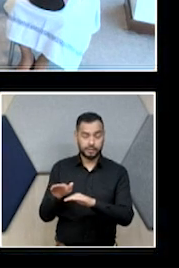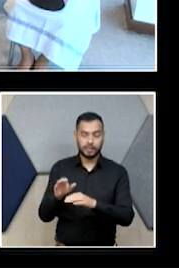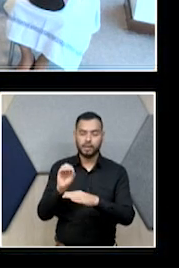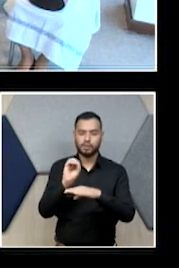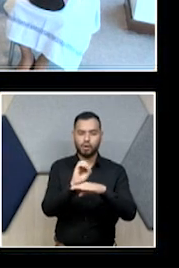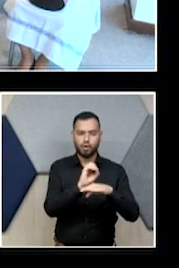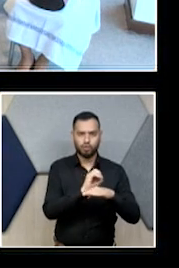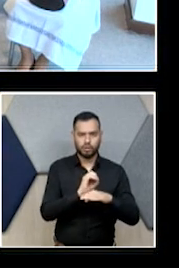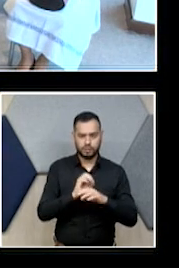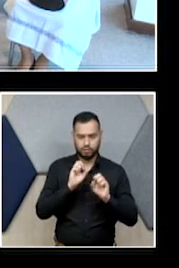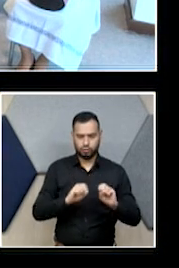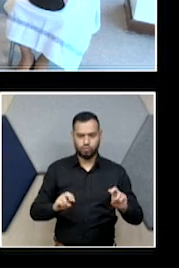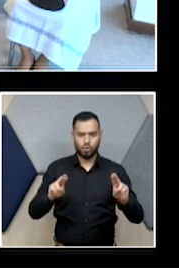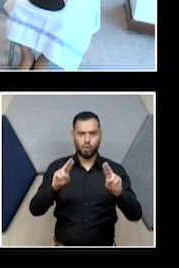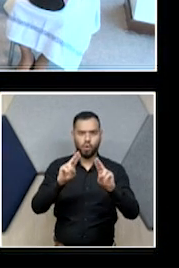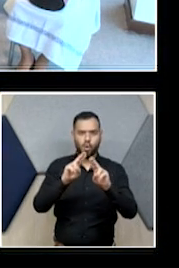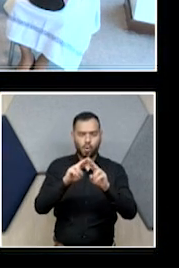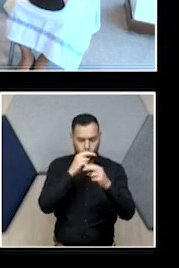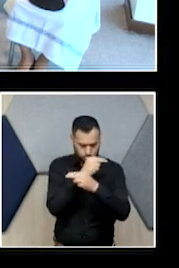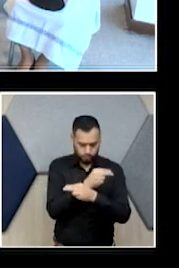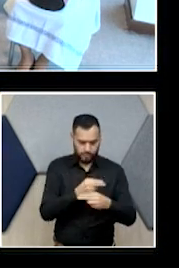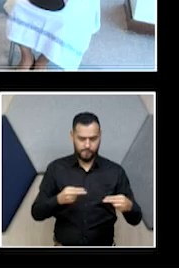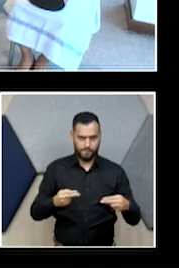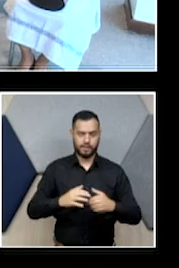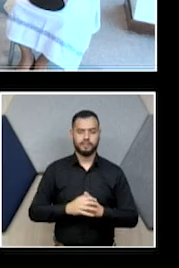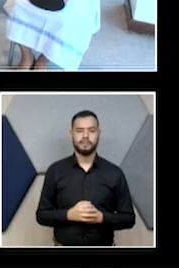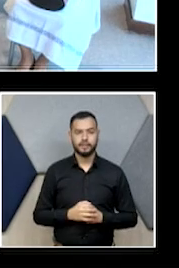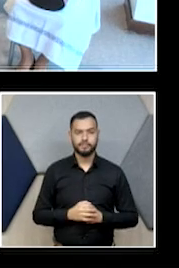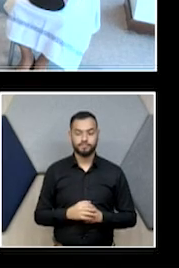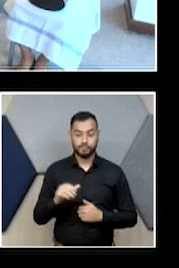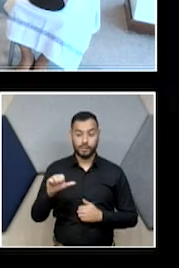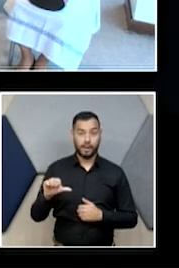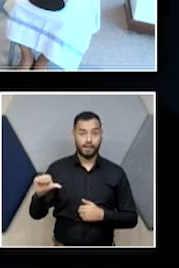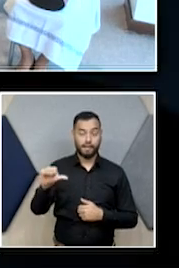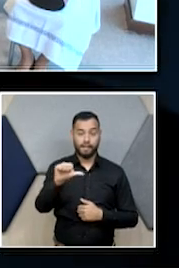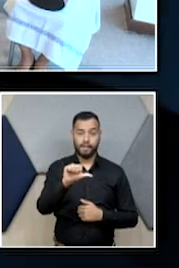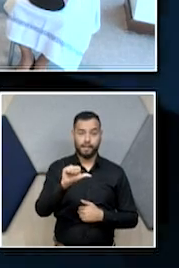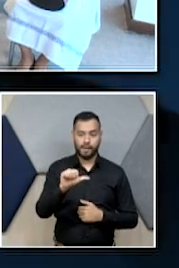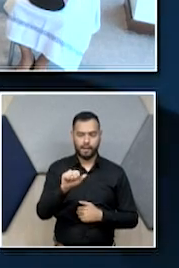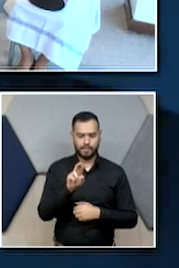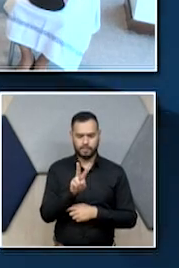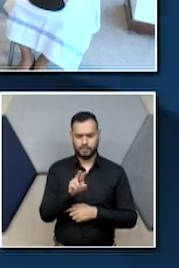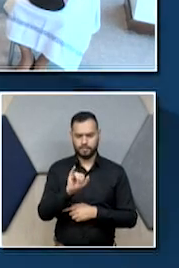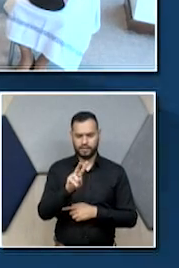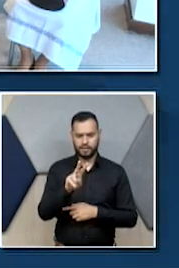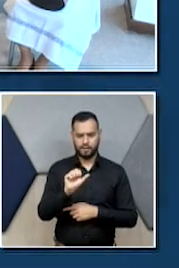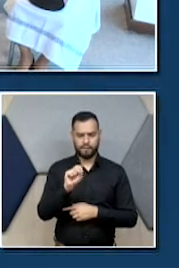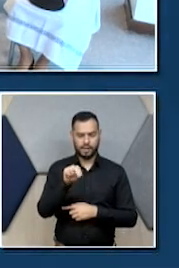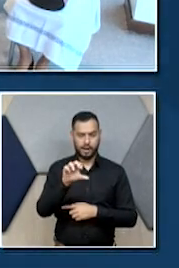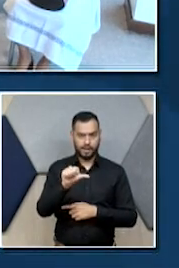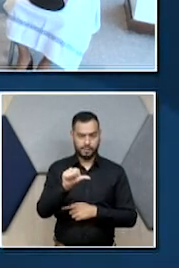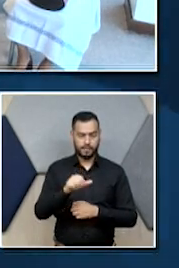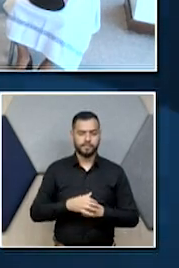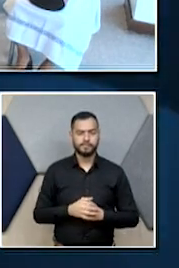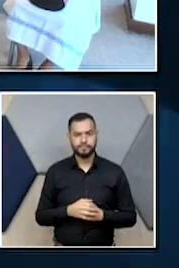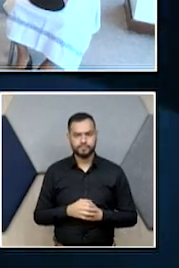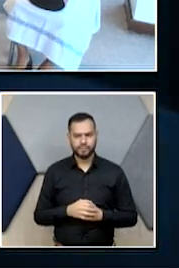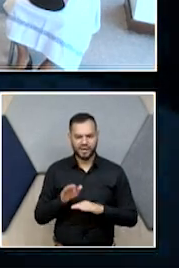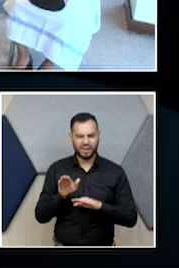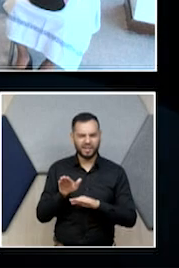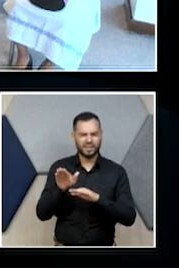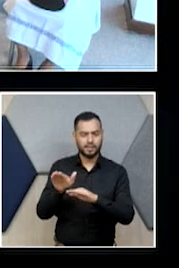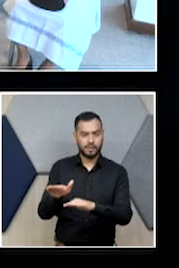Unidas para la Infancia, señora Viviana Aído Almagro, representante de